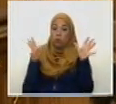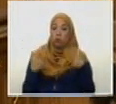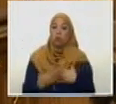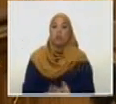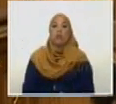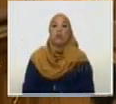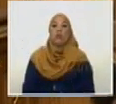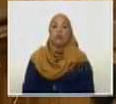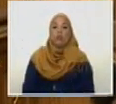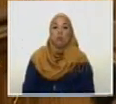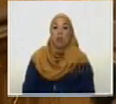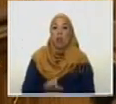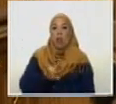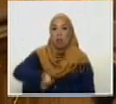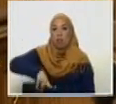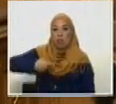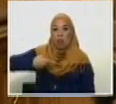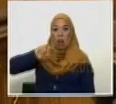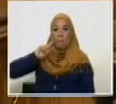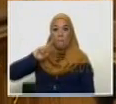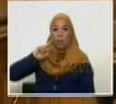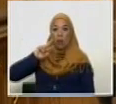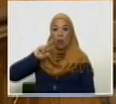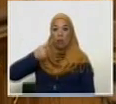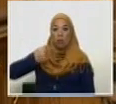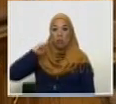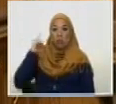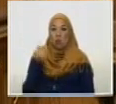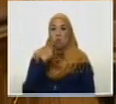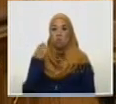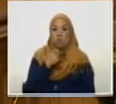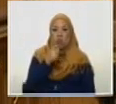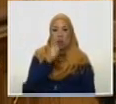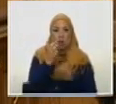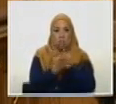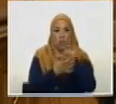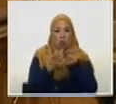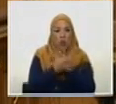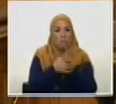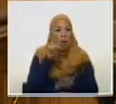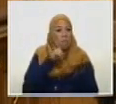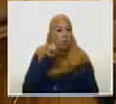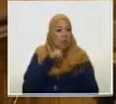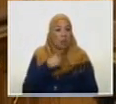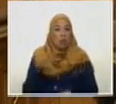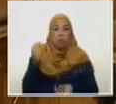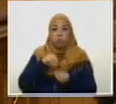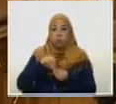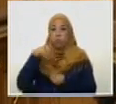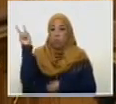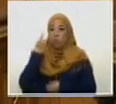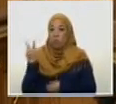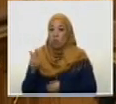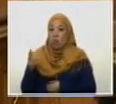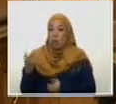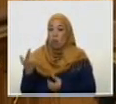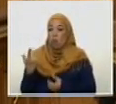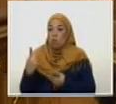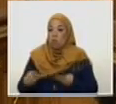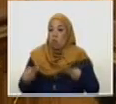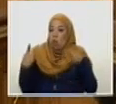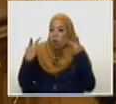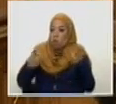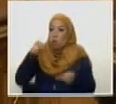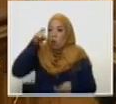que deje la trapacería de buscar artimañas para doblegar la voluntad sagrada del